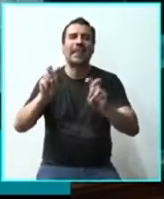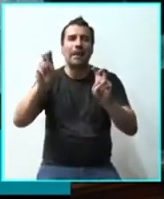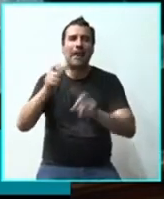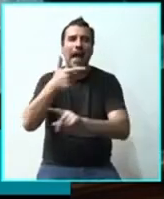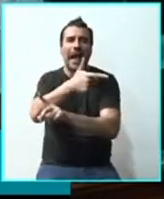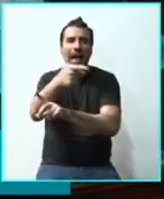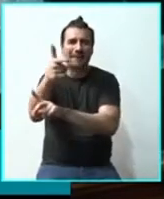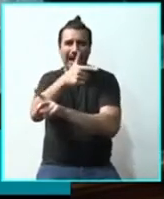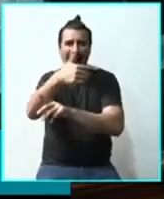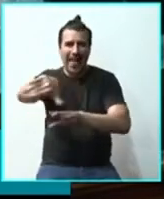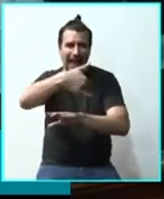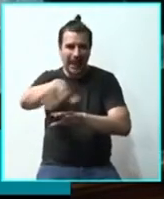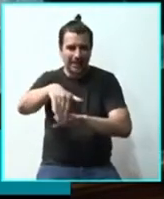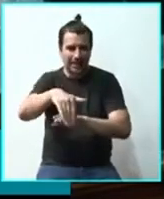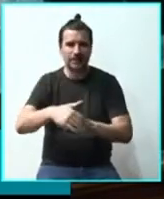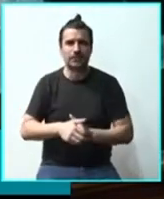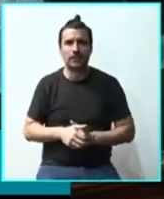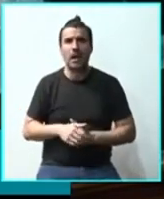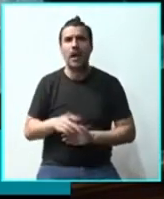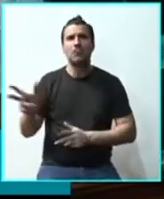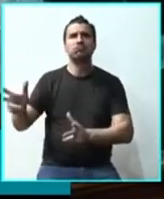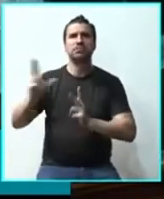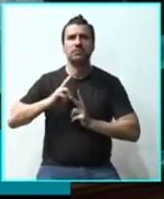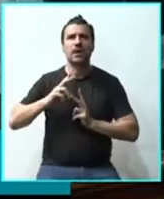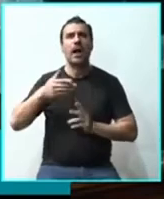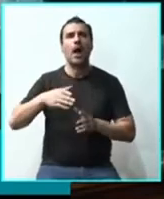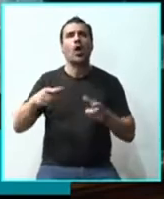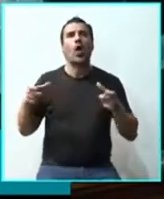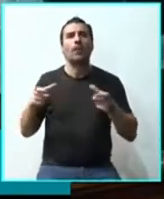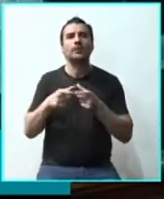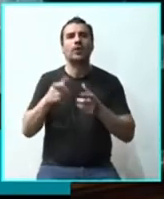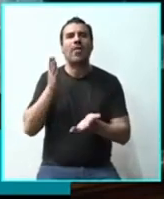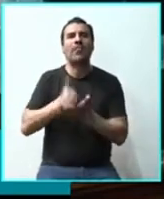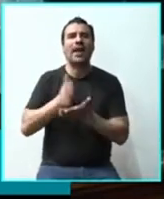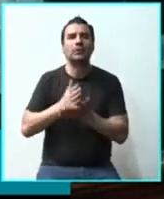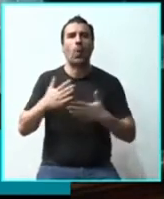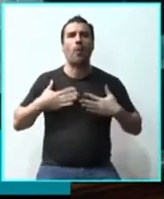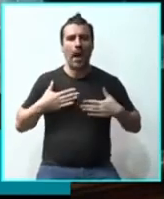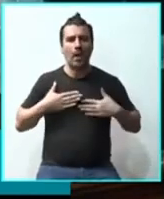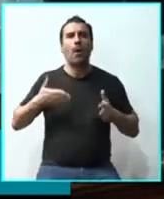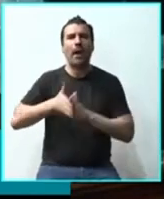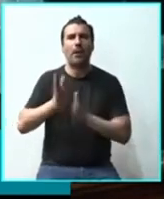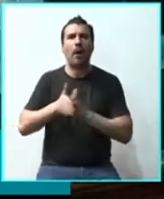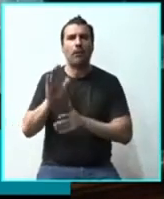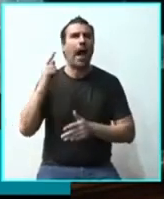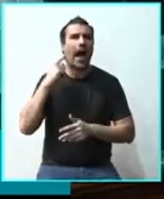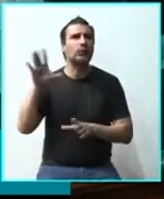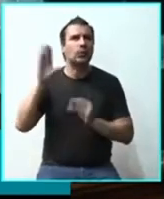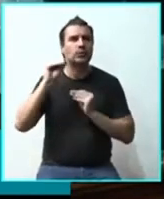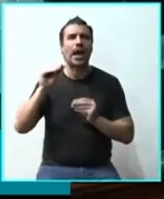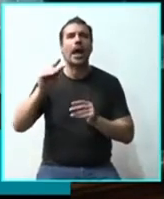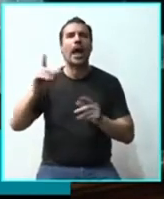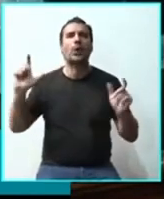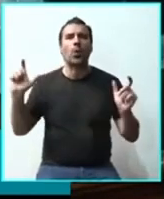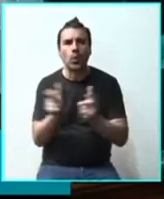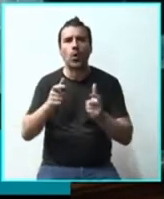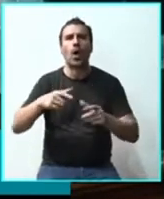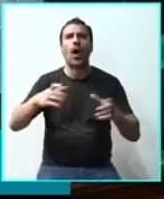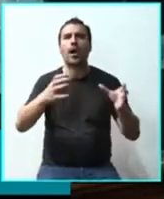suceder en la Comisión de Derechos Humanos, que se iba a reunir próximamente, para lo cual dieron su